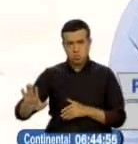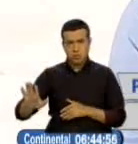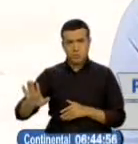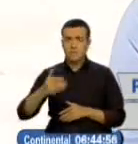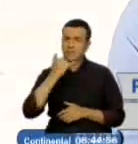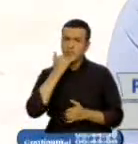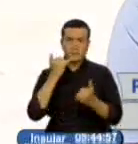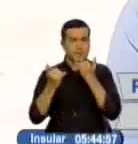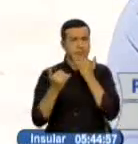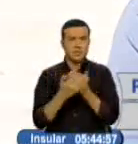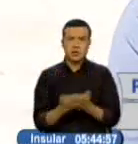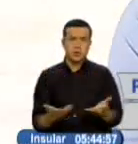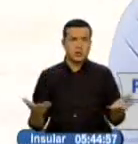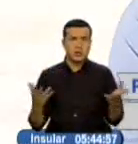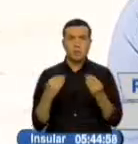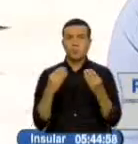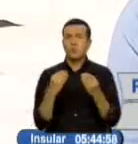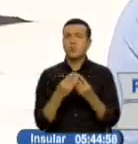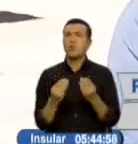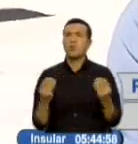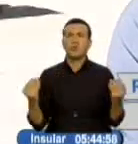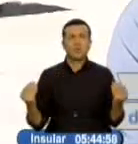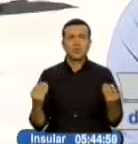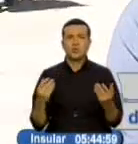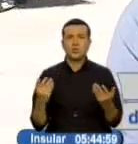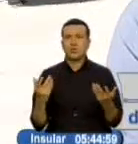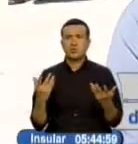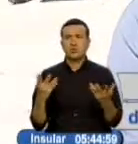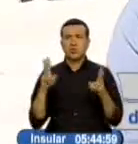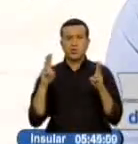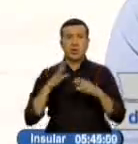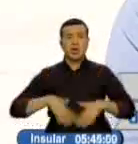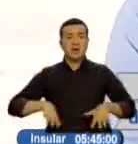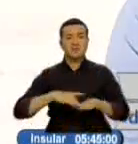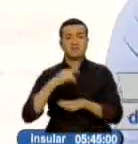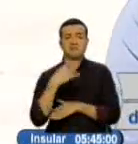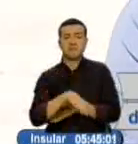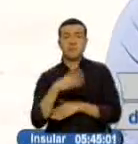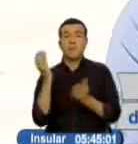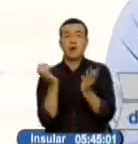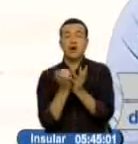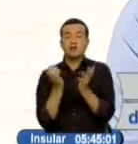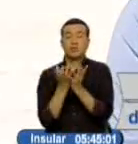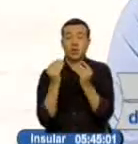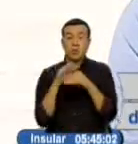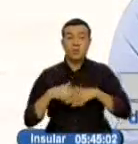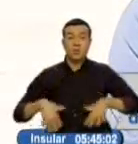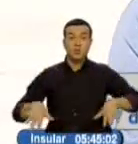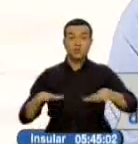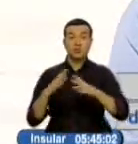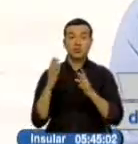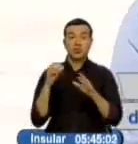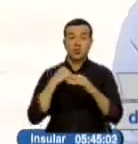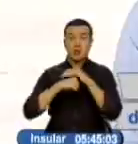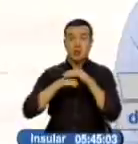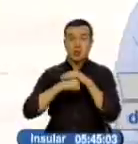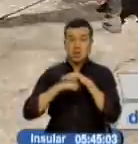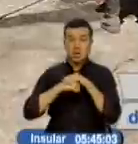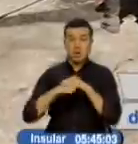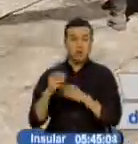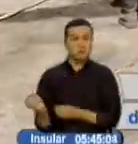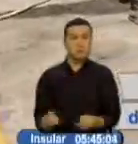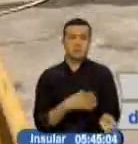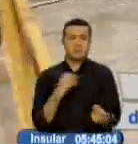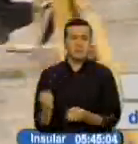está correcto, o sea, hay mucha dejadez en este sector, las basuras mismo del metro me lo botan en la puerta, en la ventana.